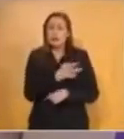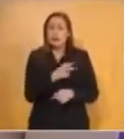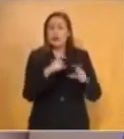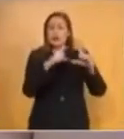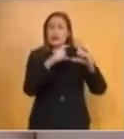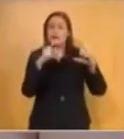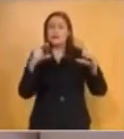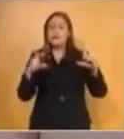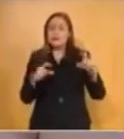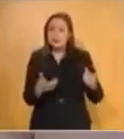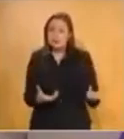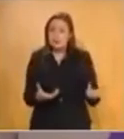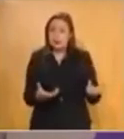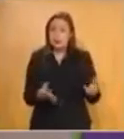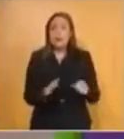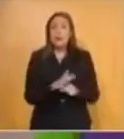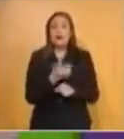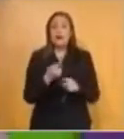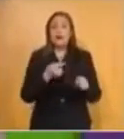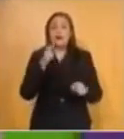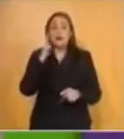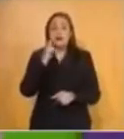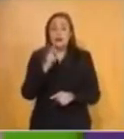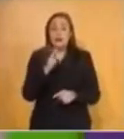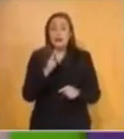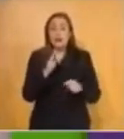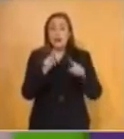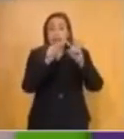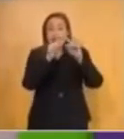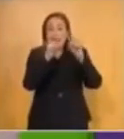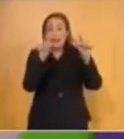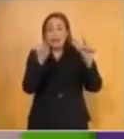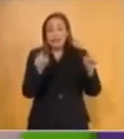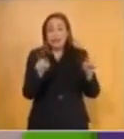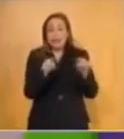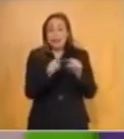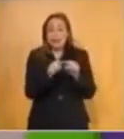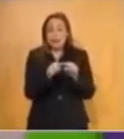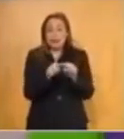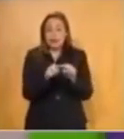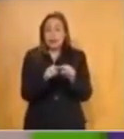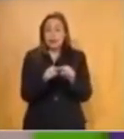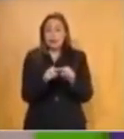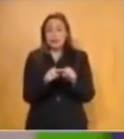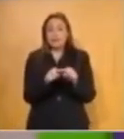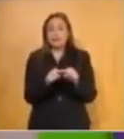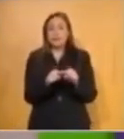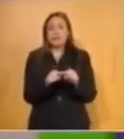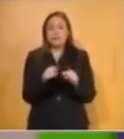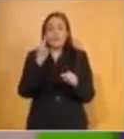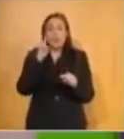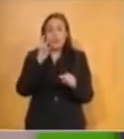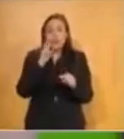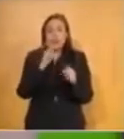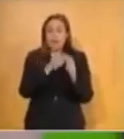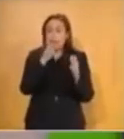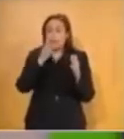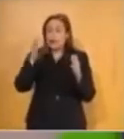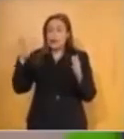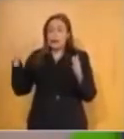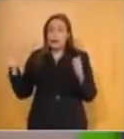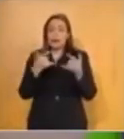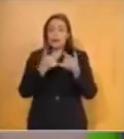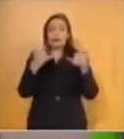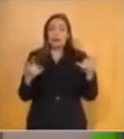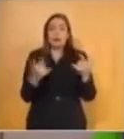panels or frames? Because the drawings are inside. Those are the scenes of the story. ¿Cuántos